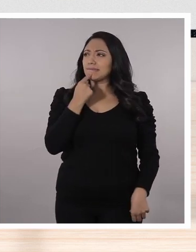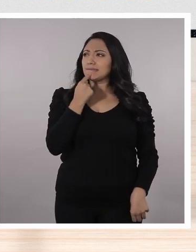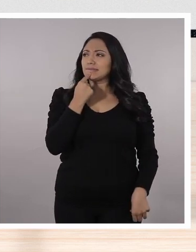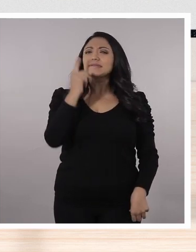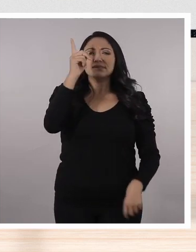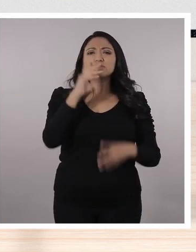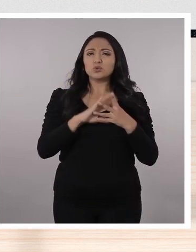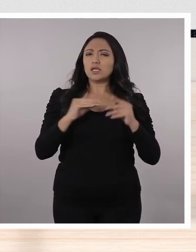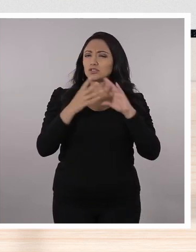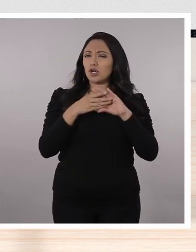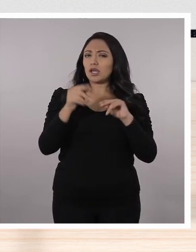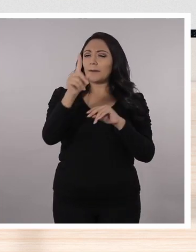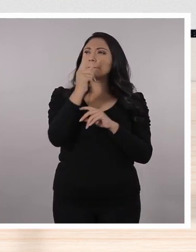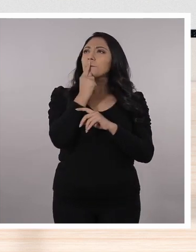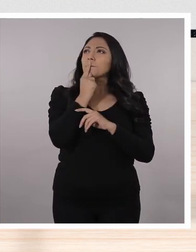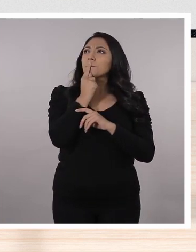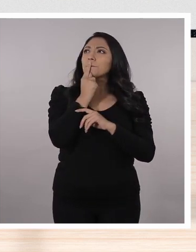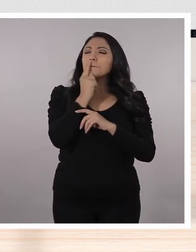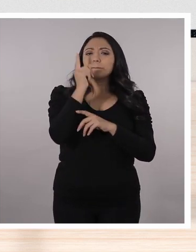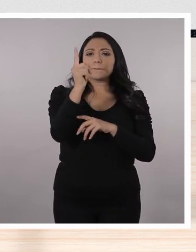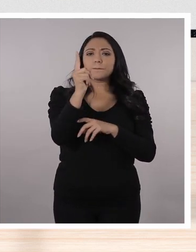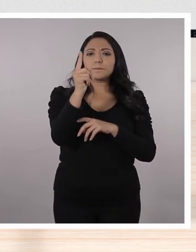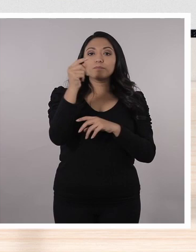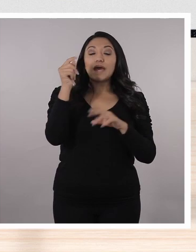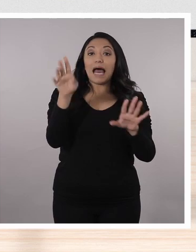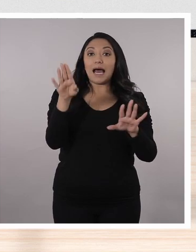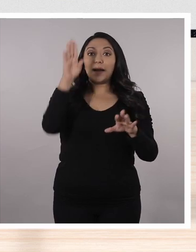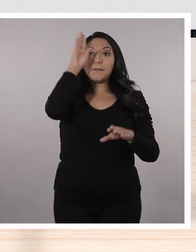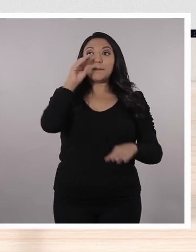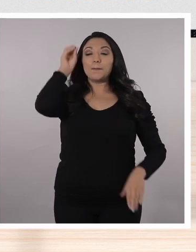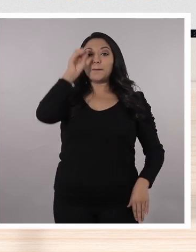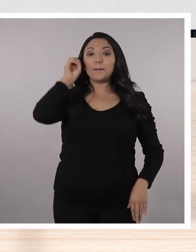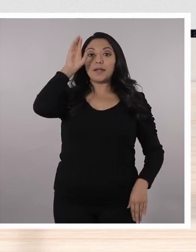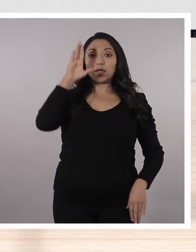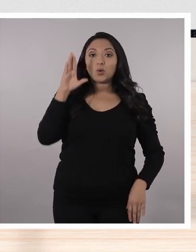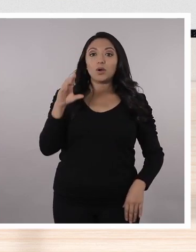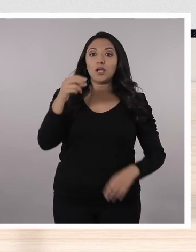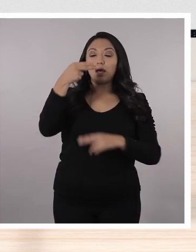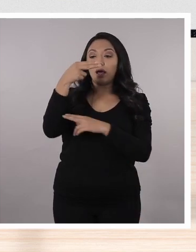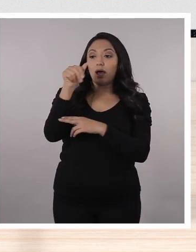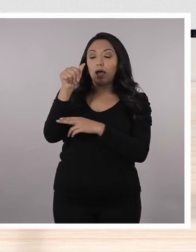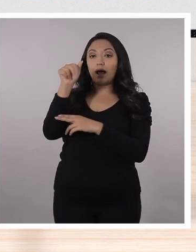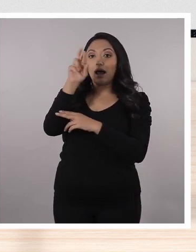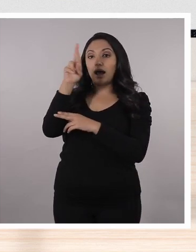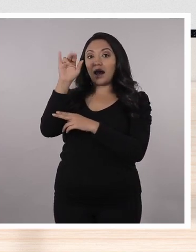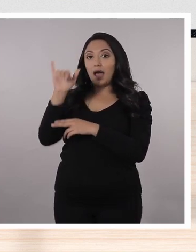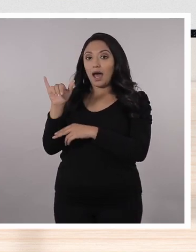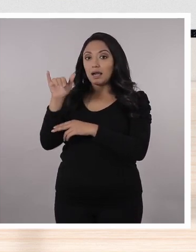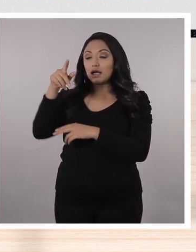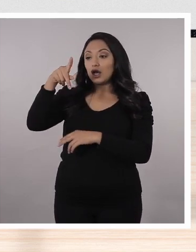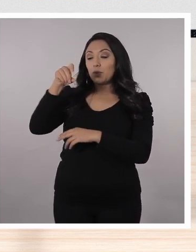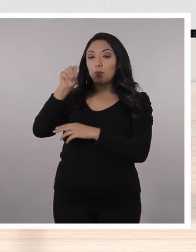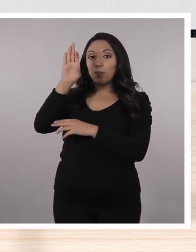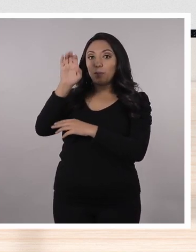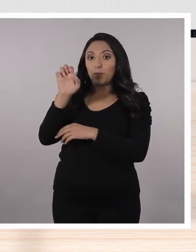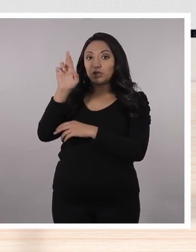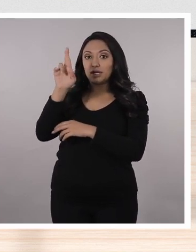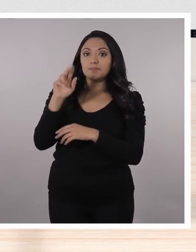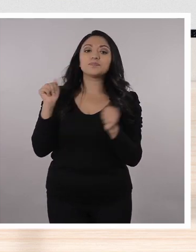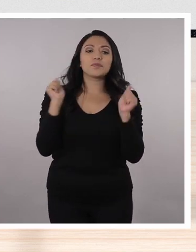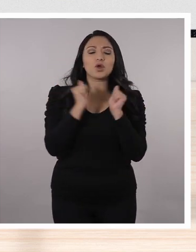una historia muy especial. Se trata de una escena de Harry Potter. Aquí está Harry con el profesor